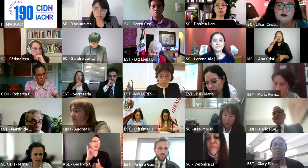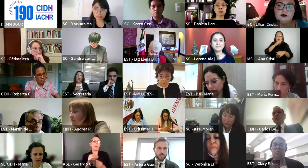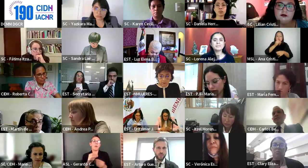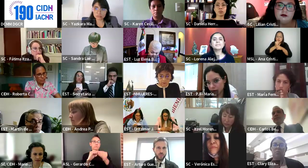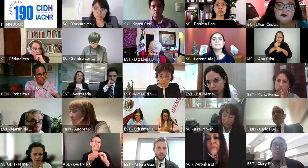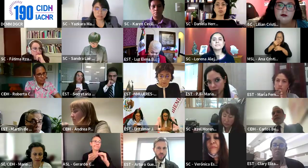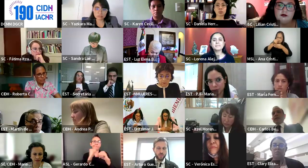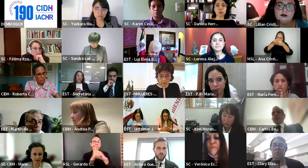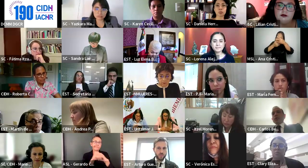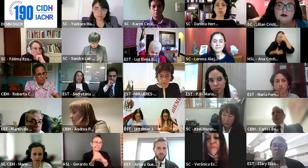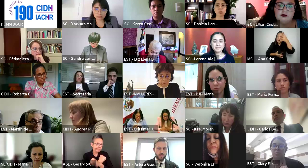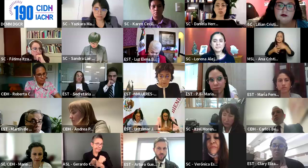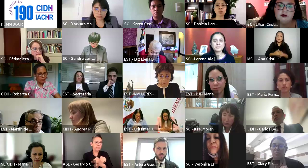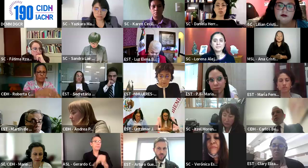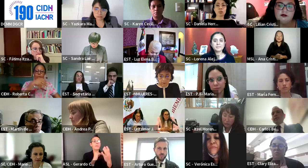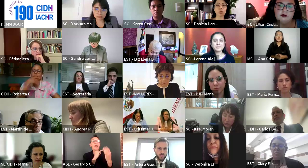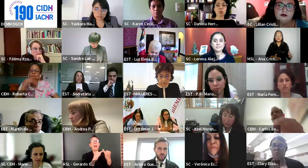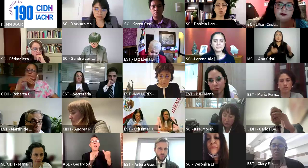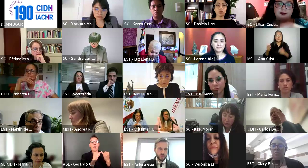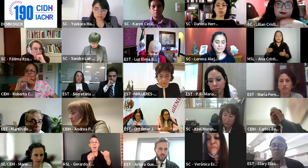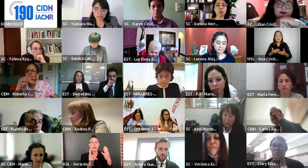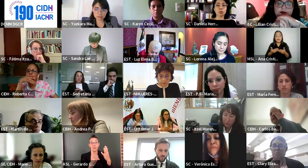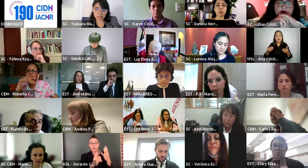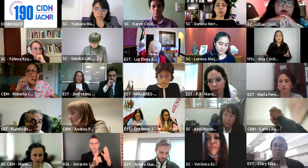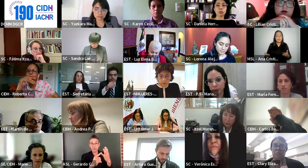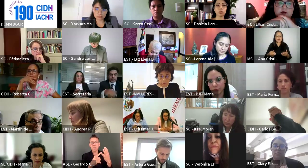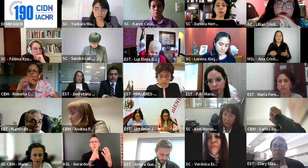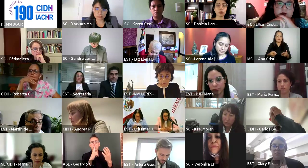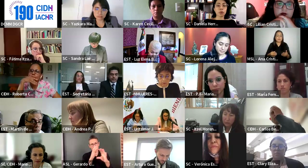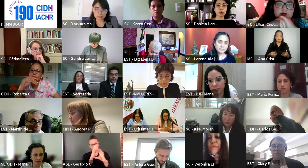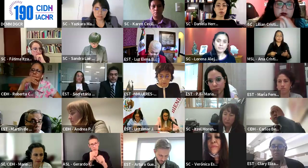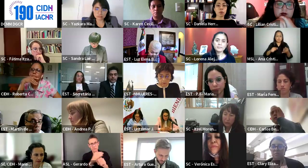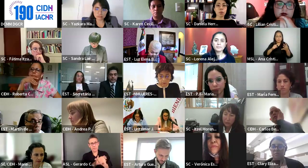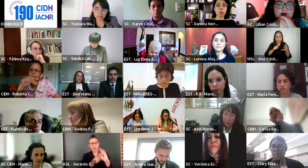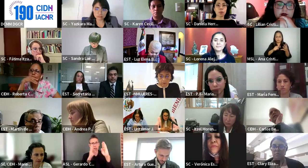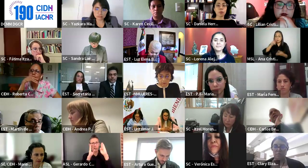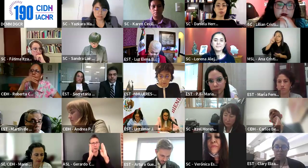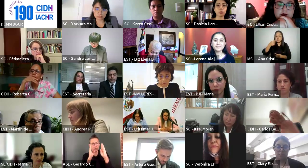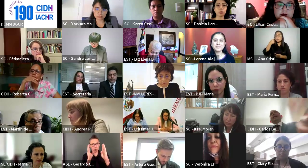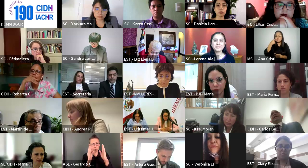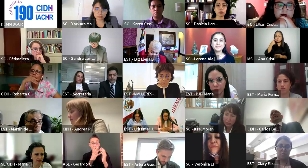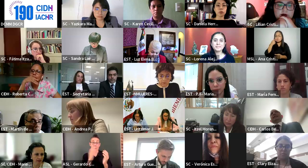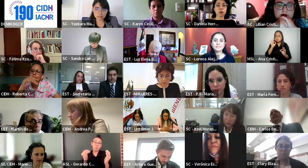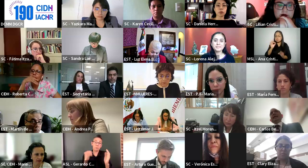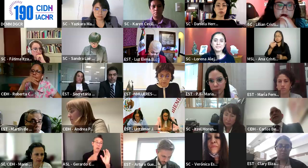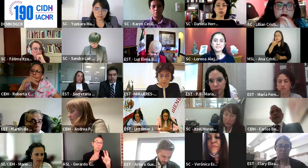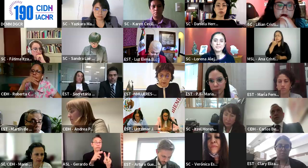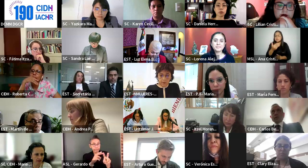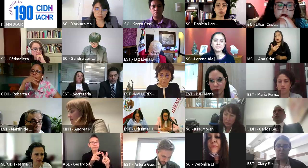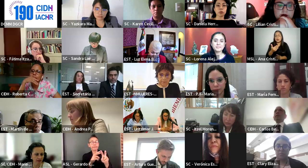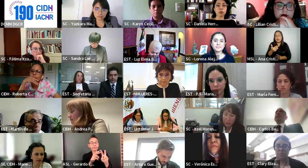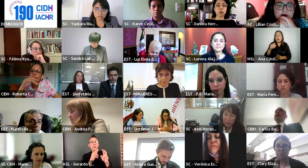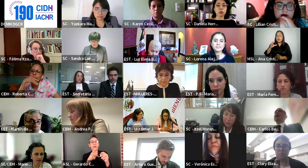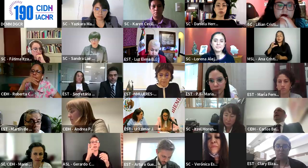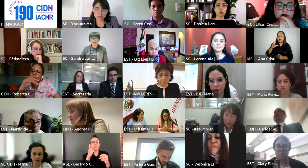los detalles de esto. Por último, me llama mucho la atención y veo con muy buenos ojos la sentencia de la